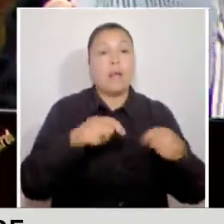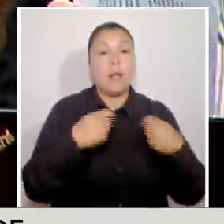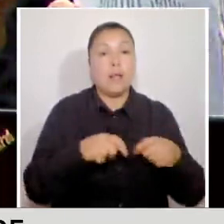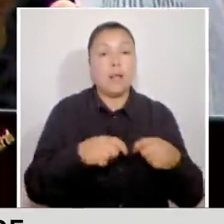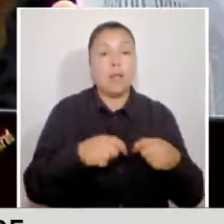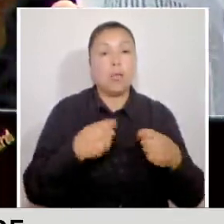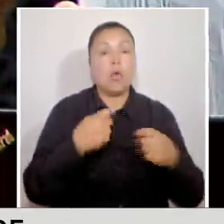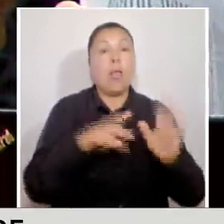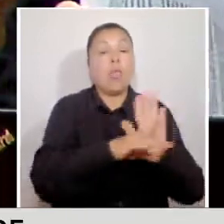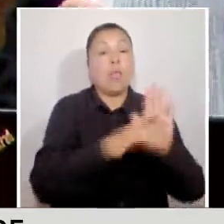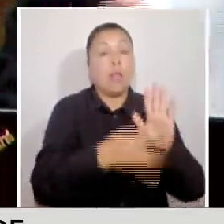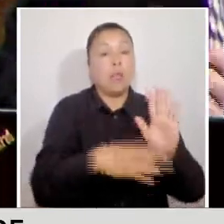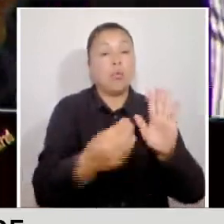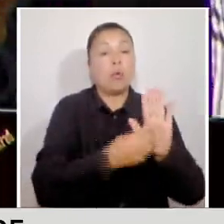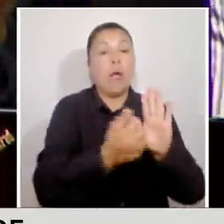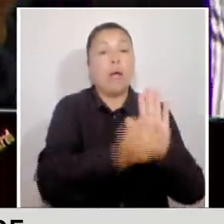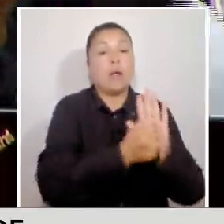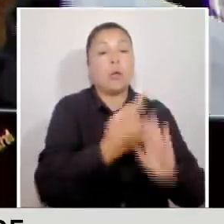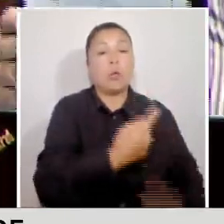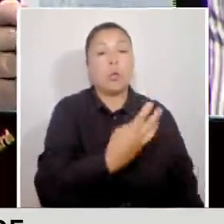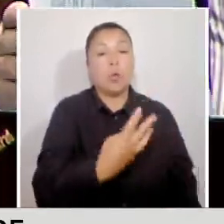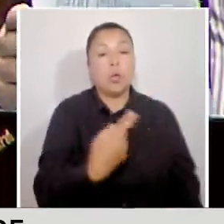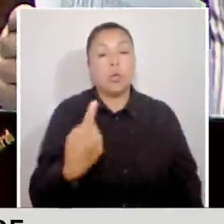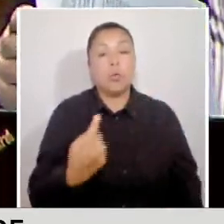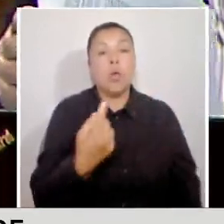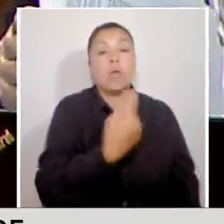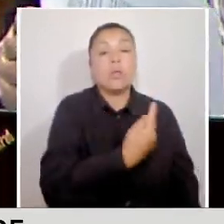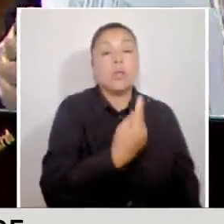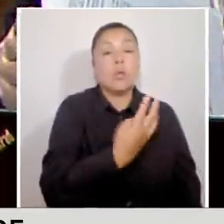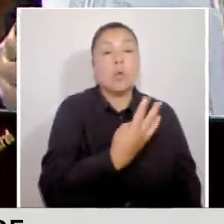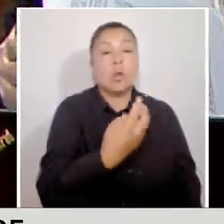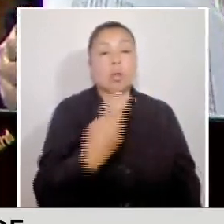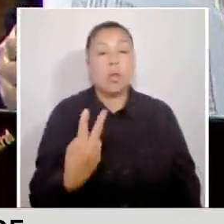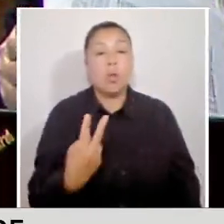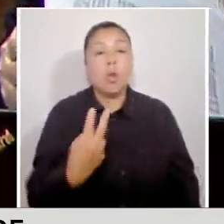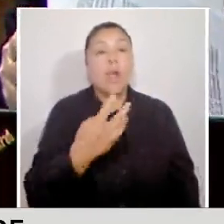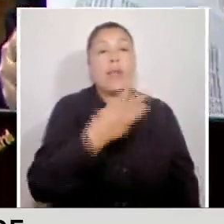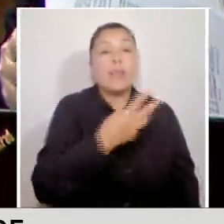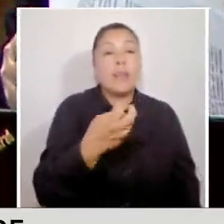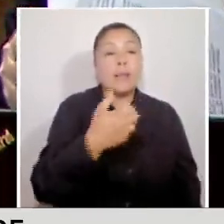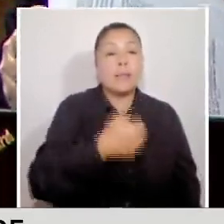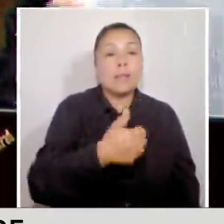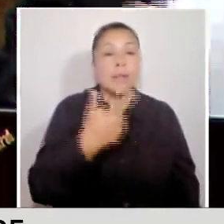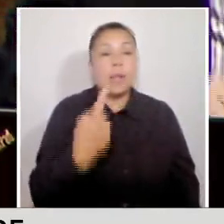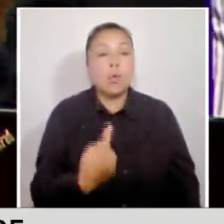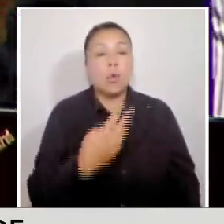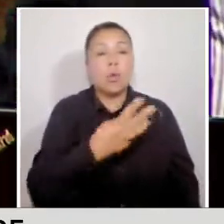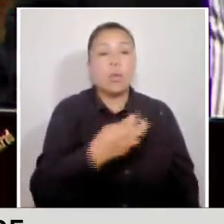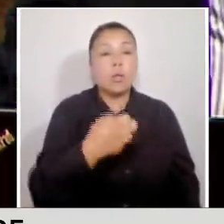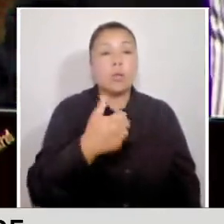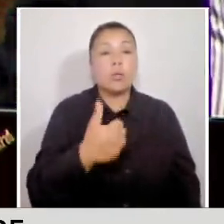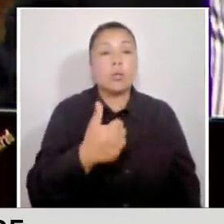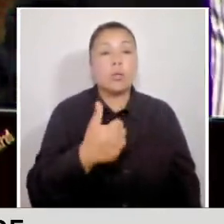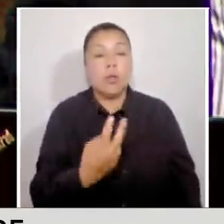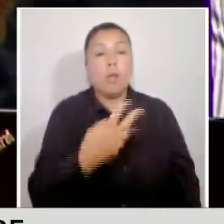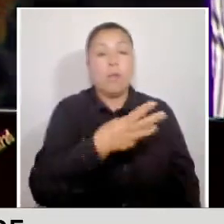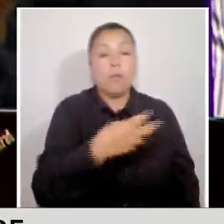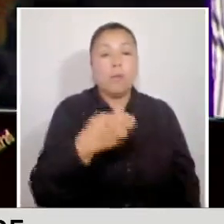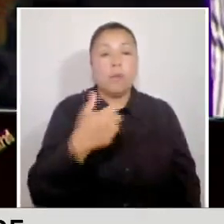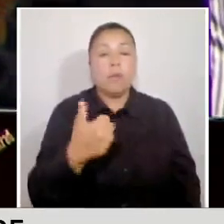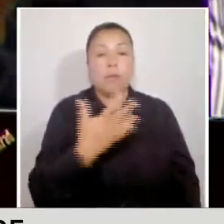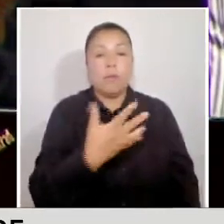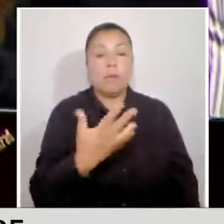establecidos en los artículos 141 142 361 362 365